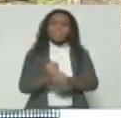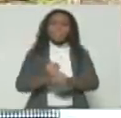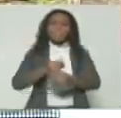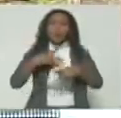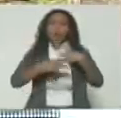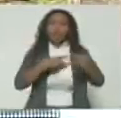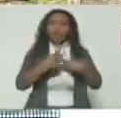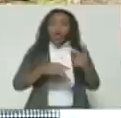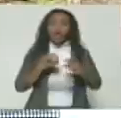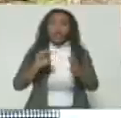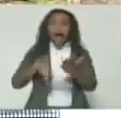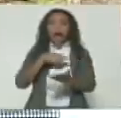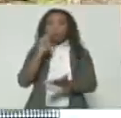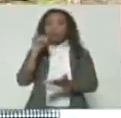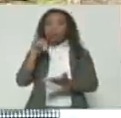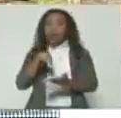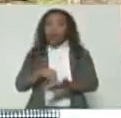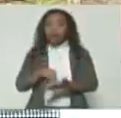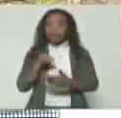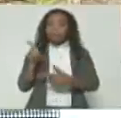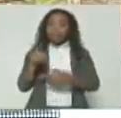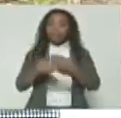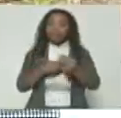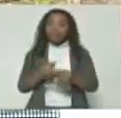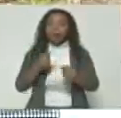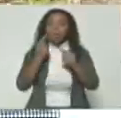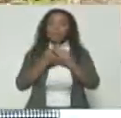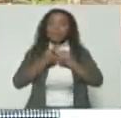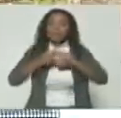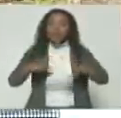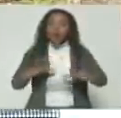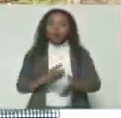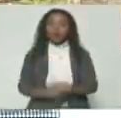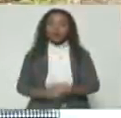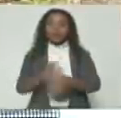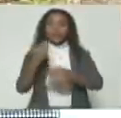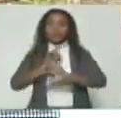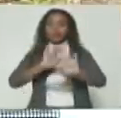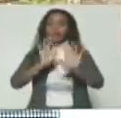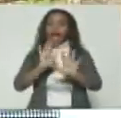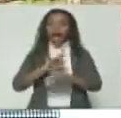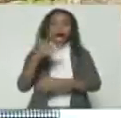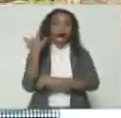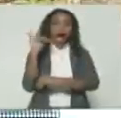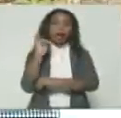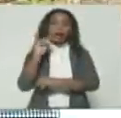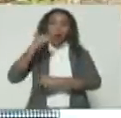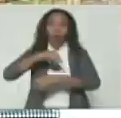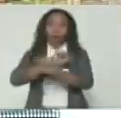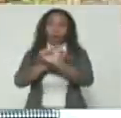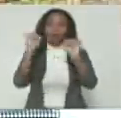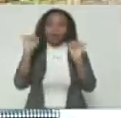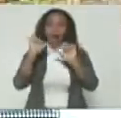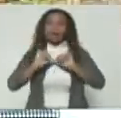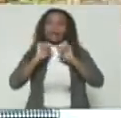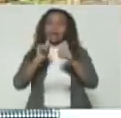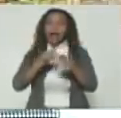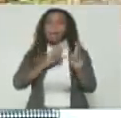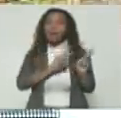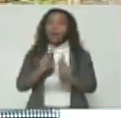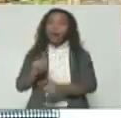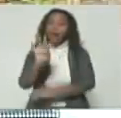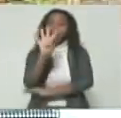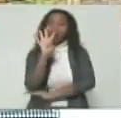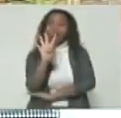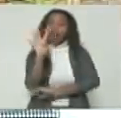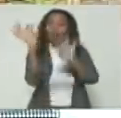nacional ya se han prácticamente duplicado. Ya tenemos, esta mañana, antes de iniciar el programa, hablamos de 4